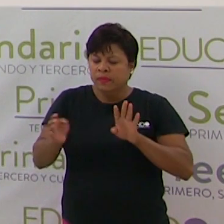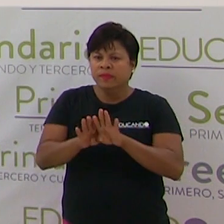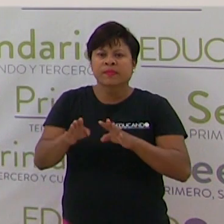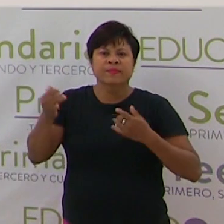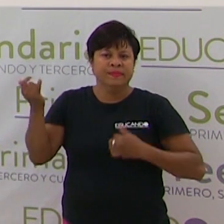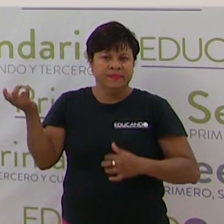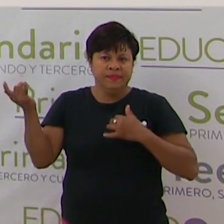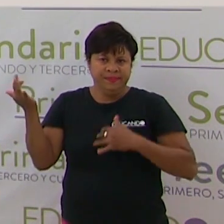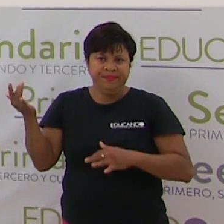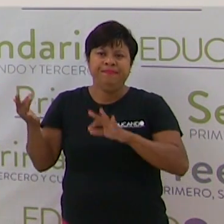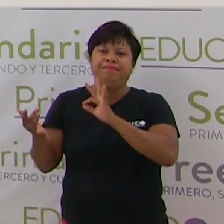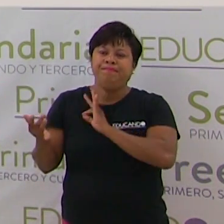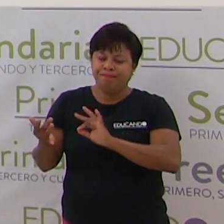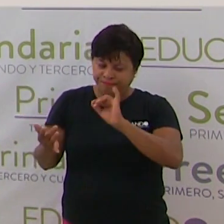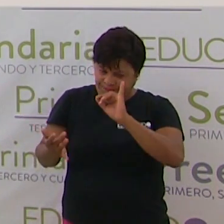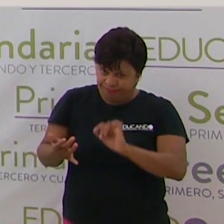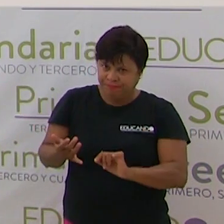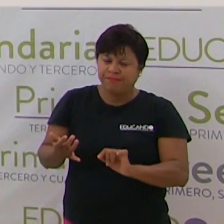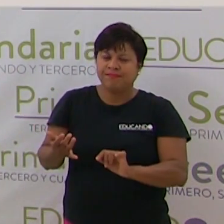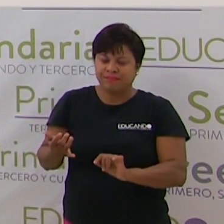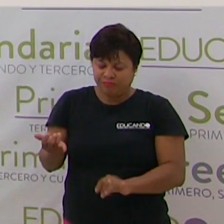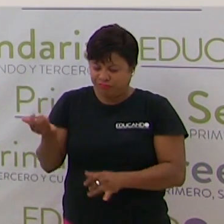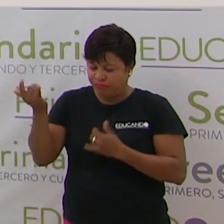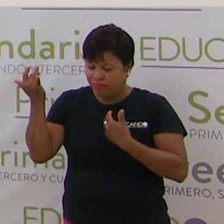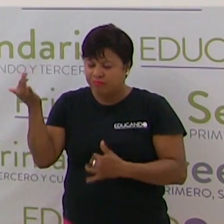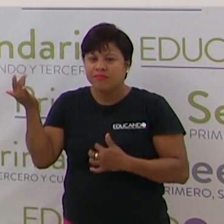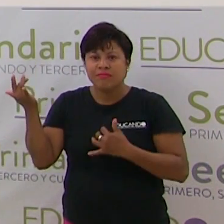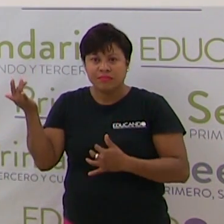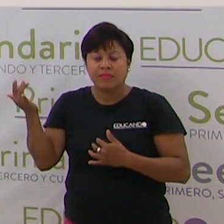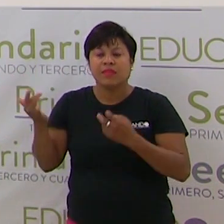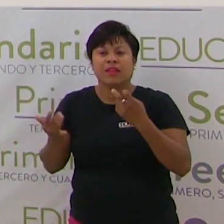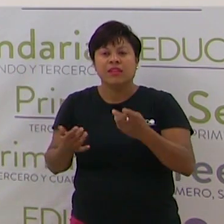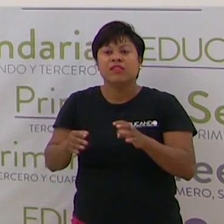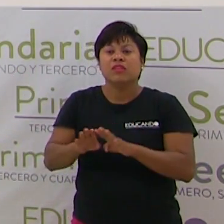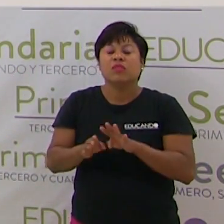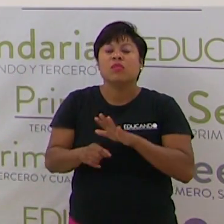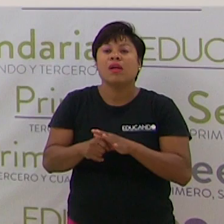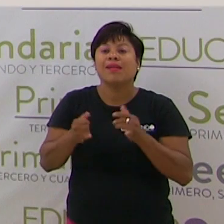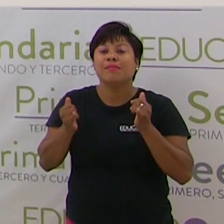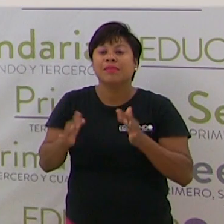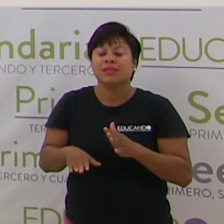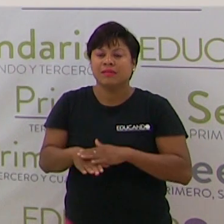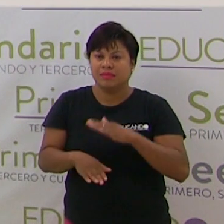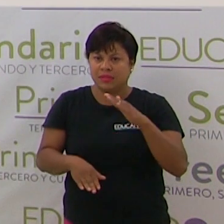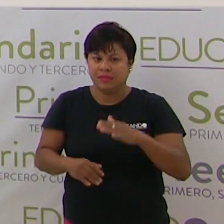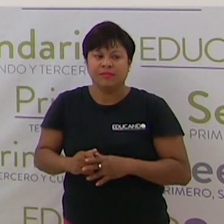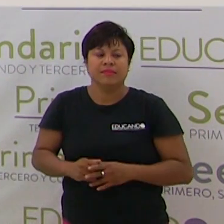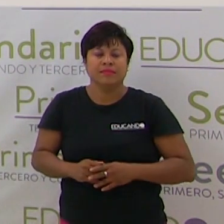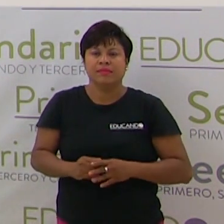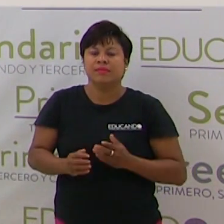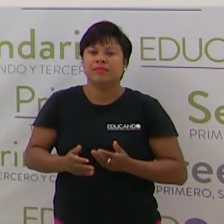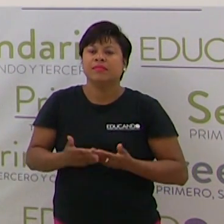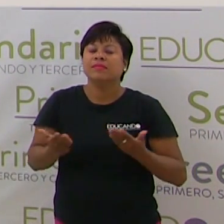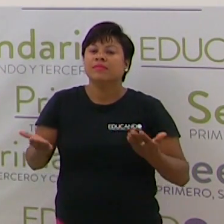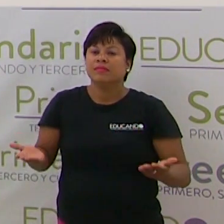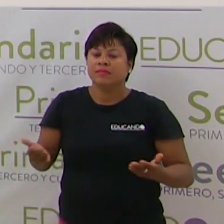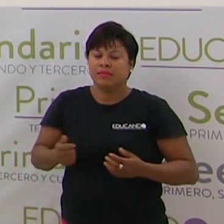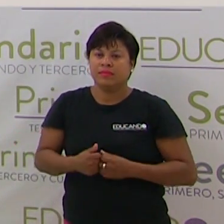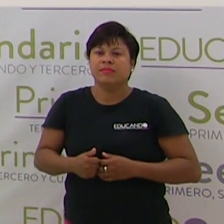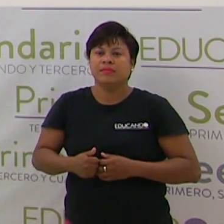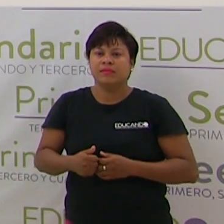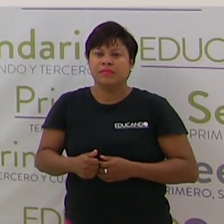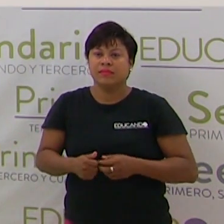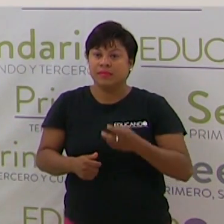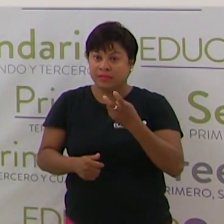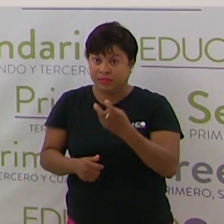una guitarra. Y eso nos da idea de cuál pesa más. Ahora,